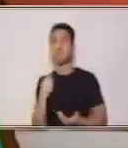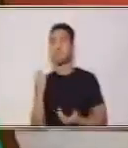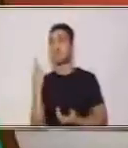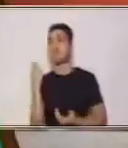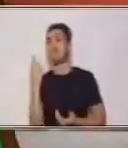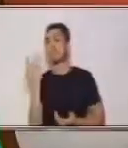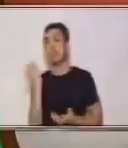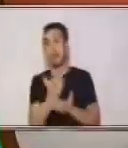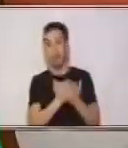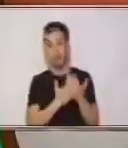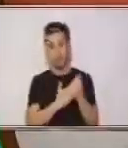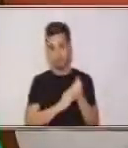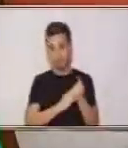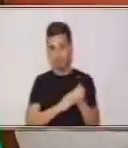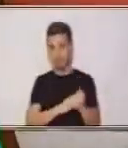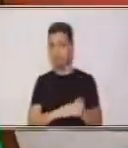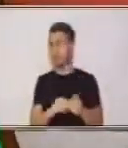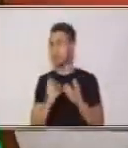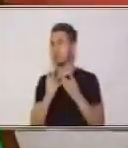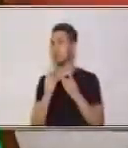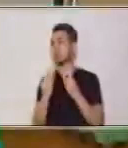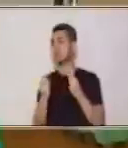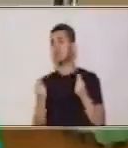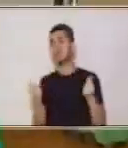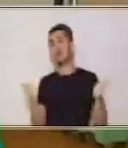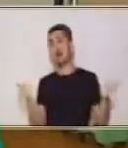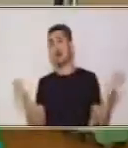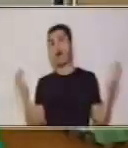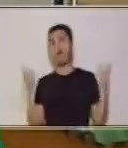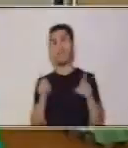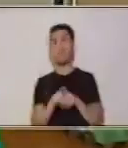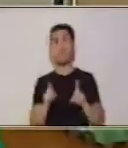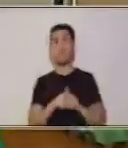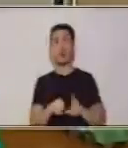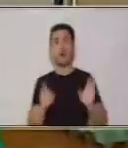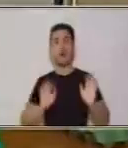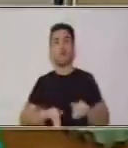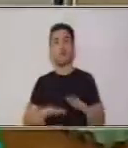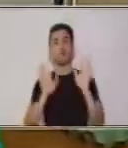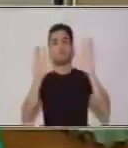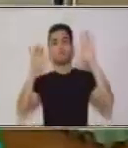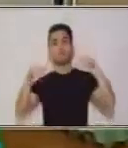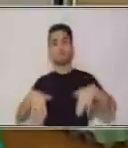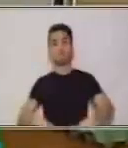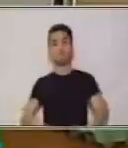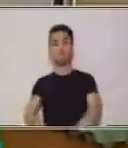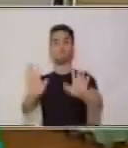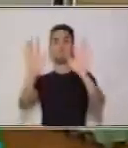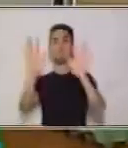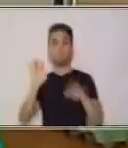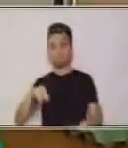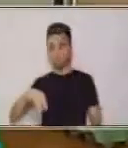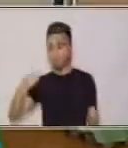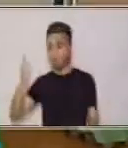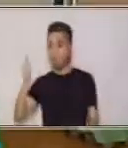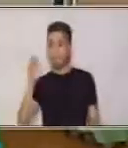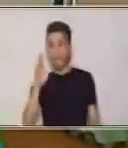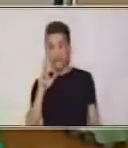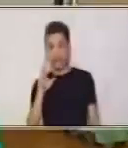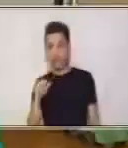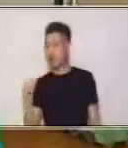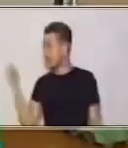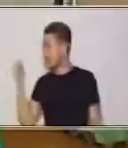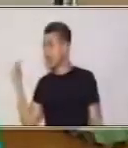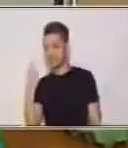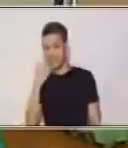suave, suave como el mar. Pues entonces el monstruo de colores